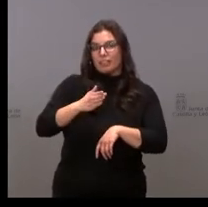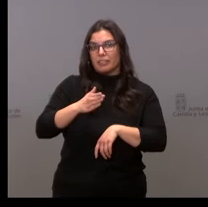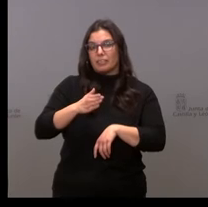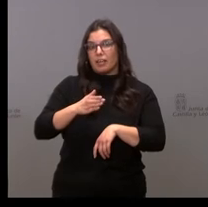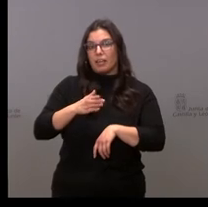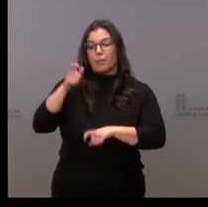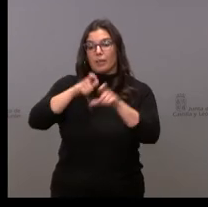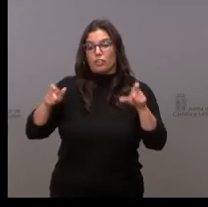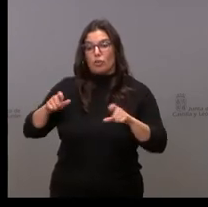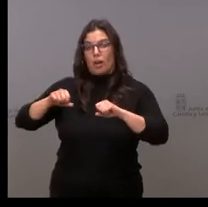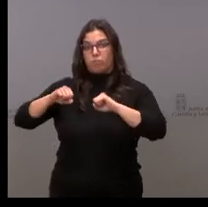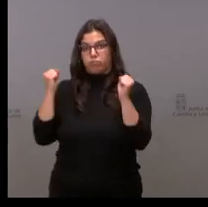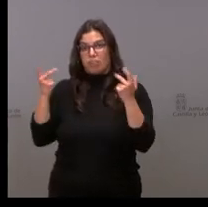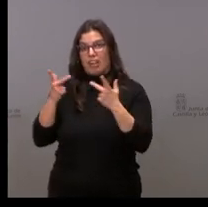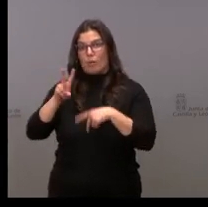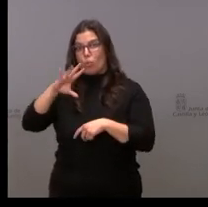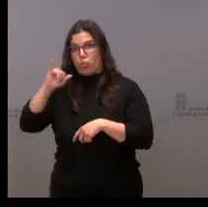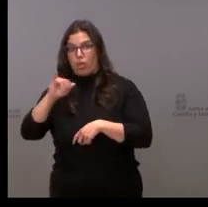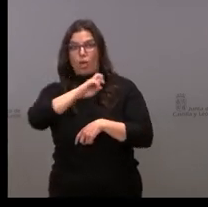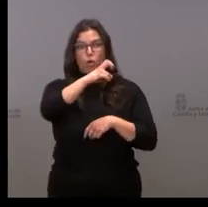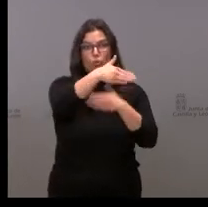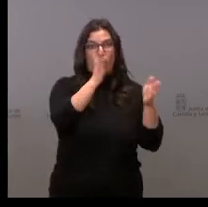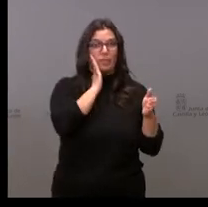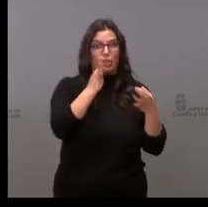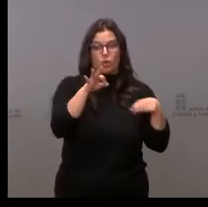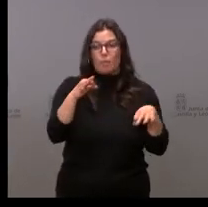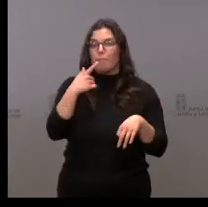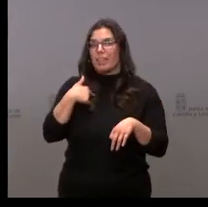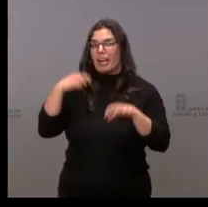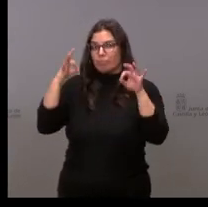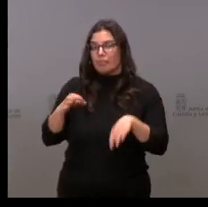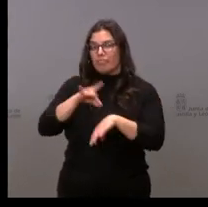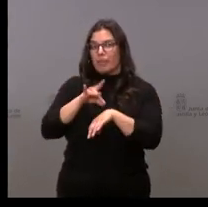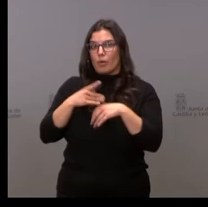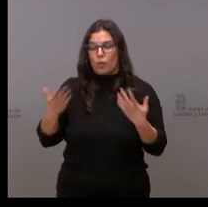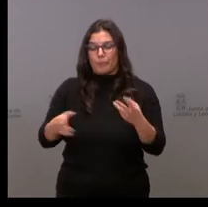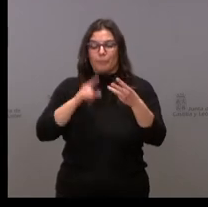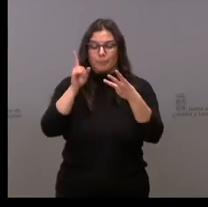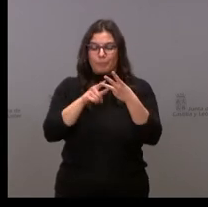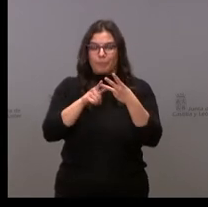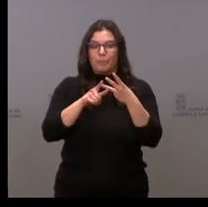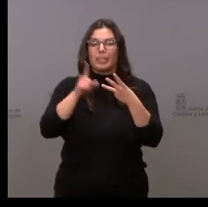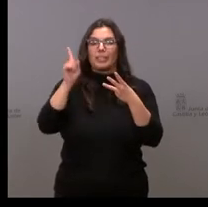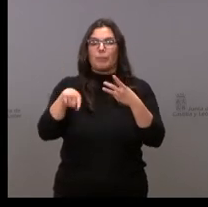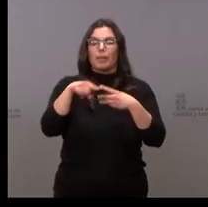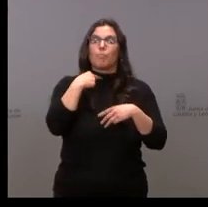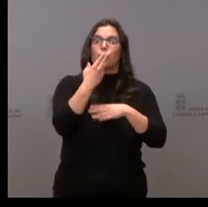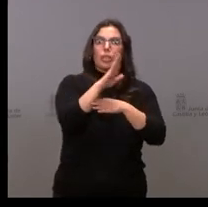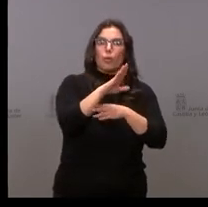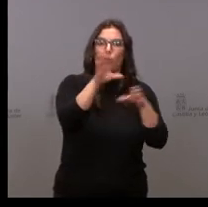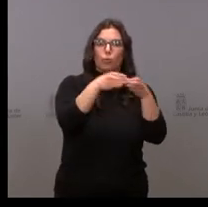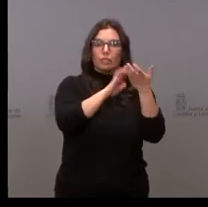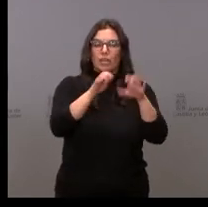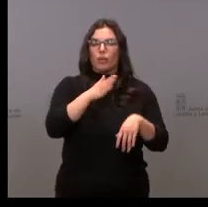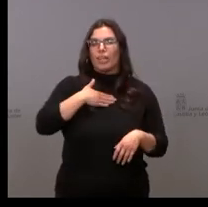un sí como a la gente que está en planta y por último el portavoz de la junta me gustaría preguntar su opinión como